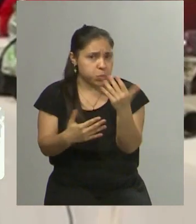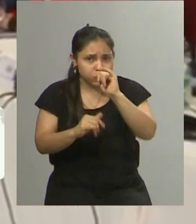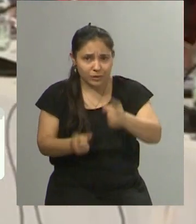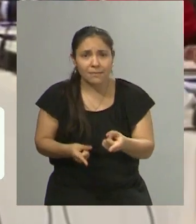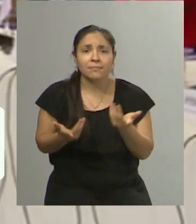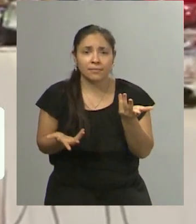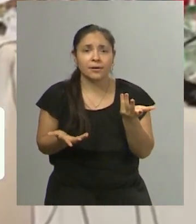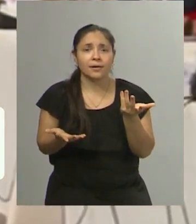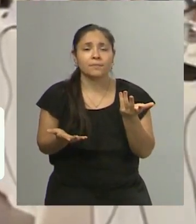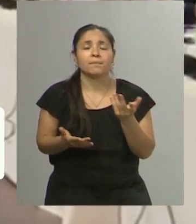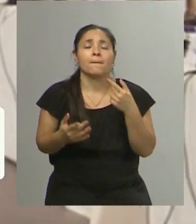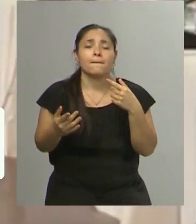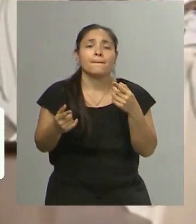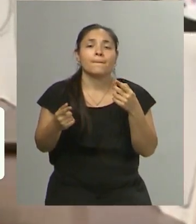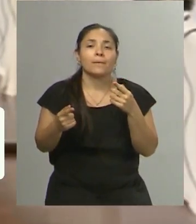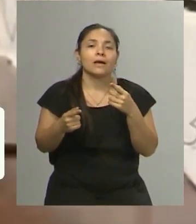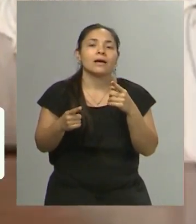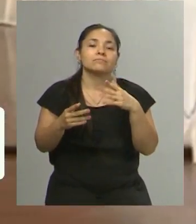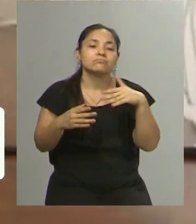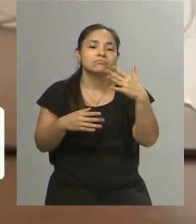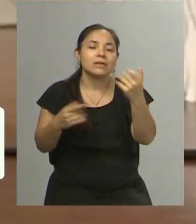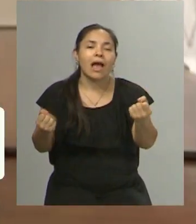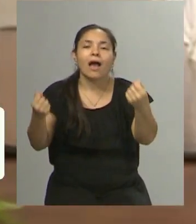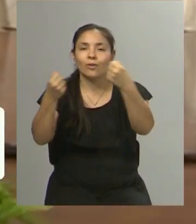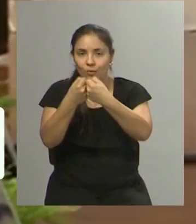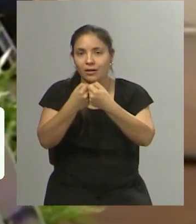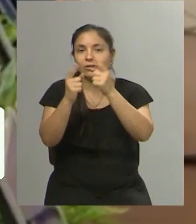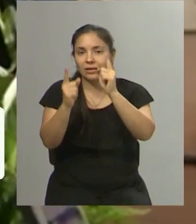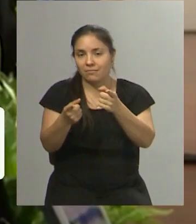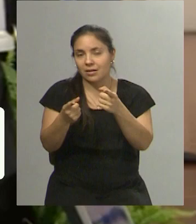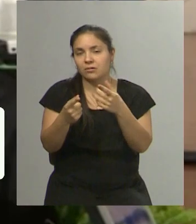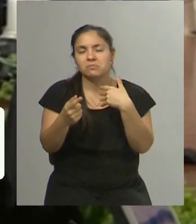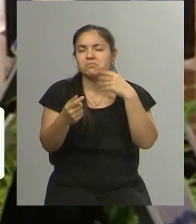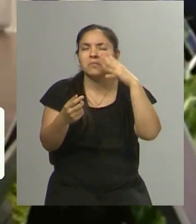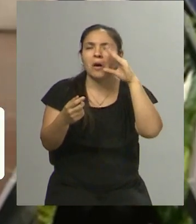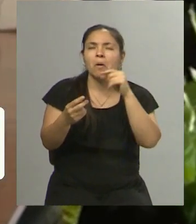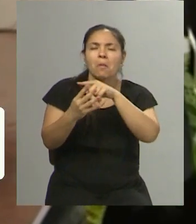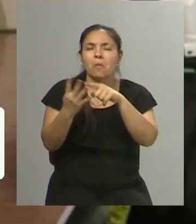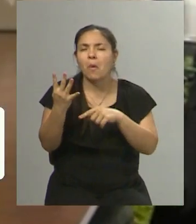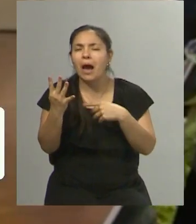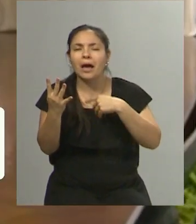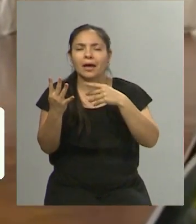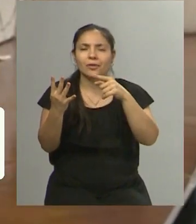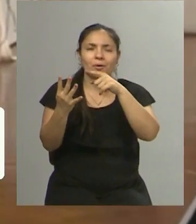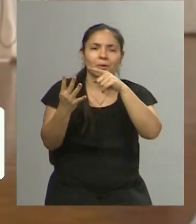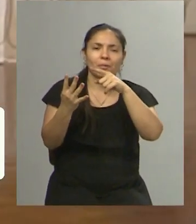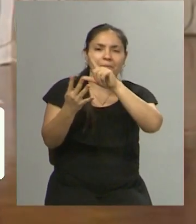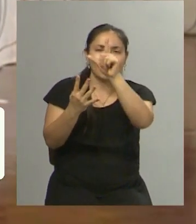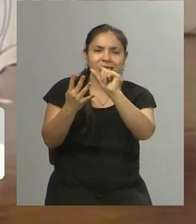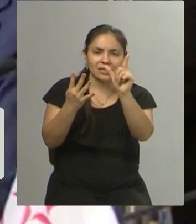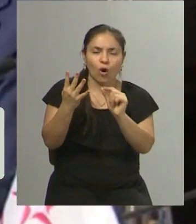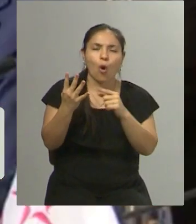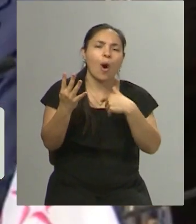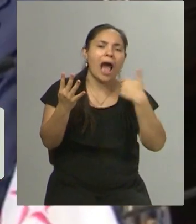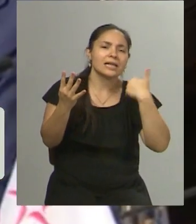que se llegó a un acuerdo por parte, no me acuerdo si los 4 países, o por lo menos quizás Argentina y